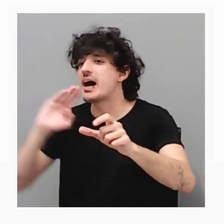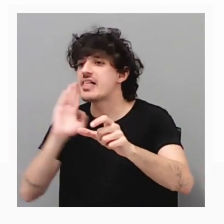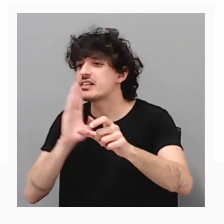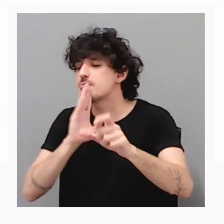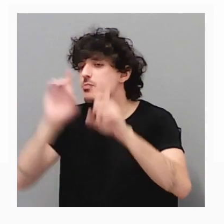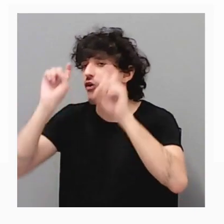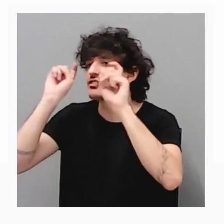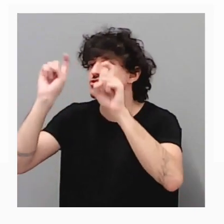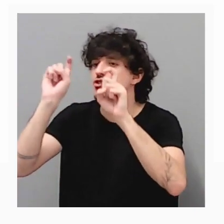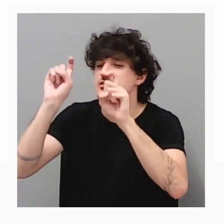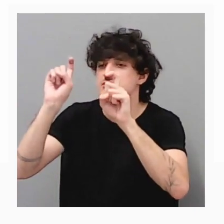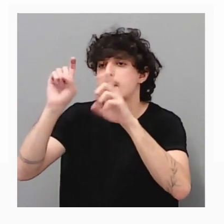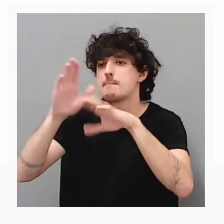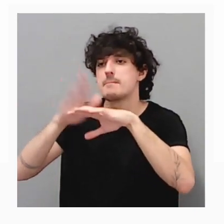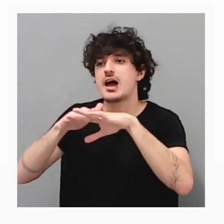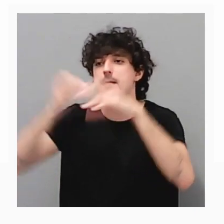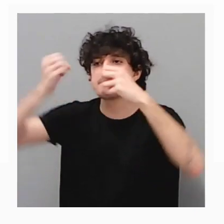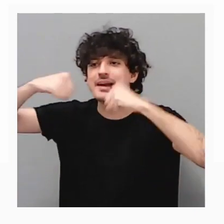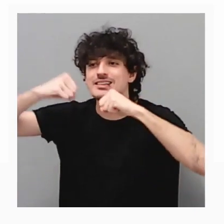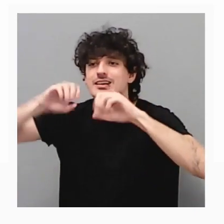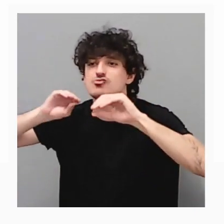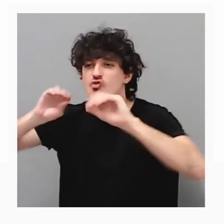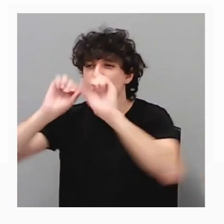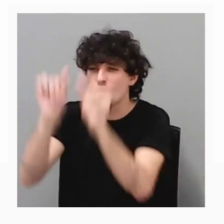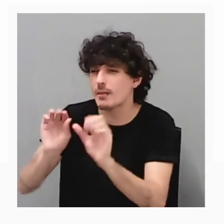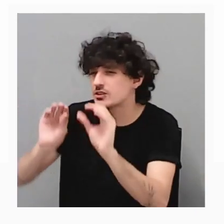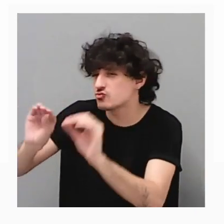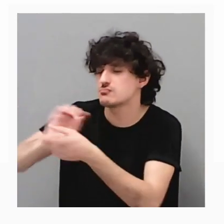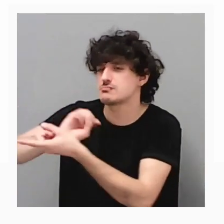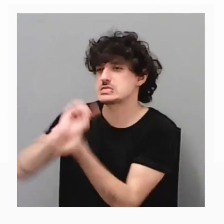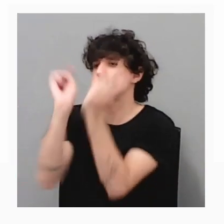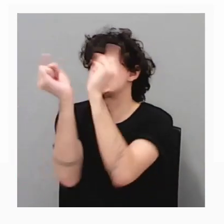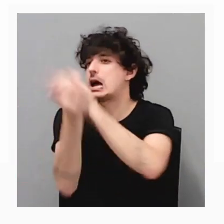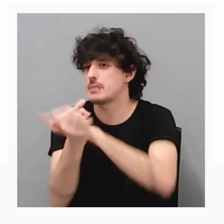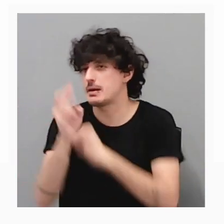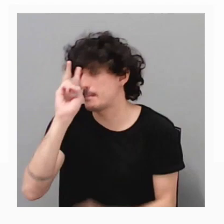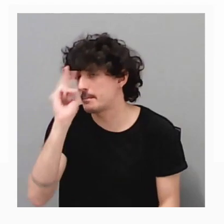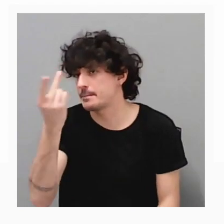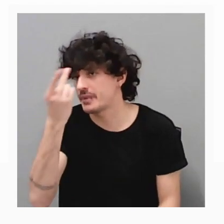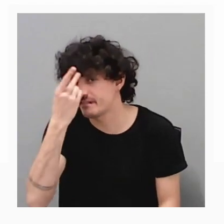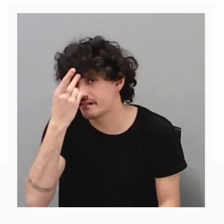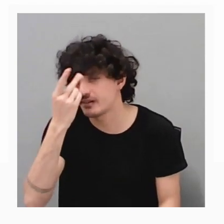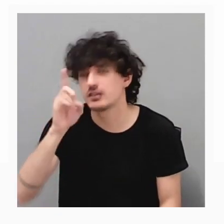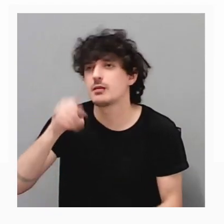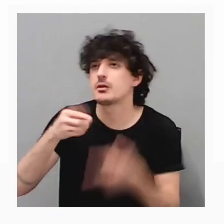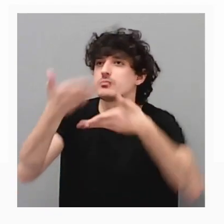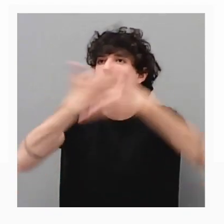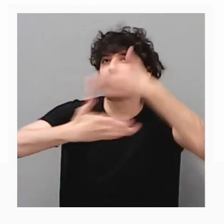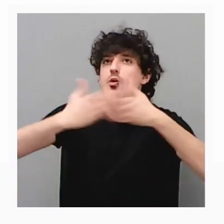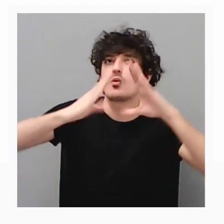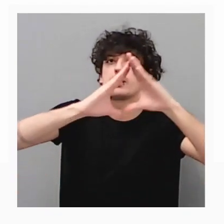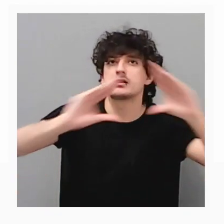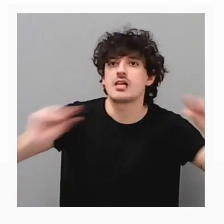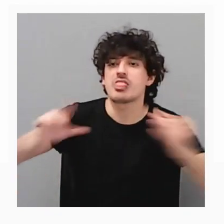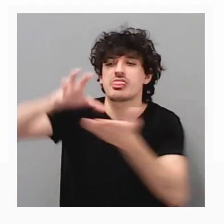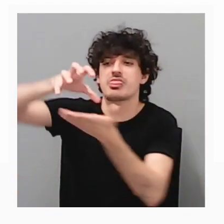prácticas en prácticas más inclusivas. Estas formaciones son dadas en parcería con universidades, con centros oficiales de formación